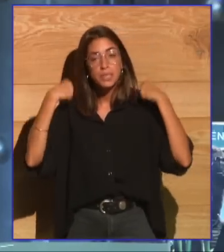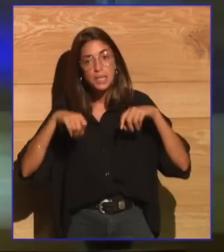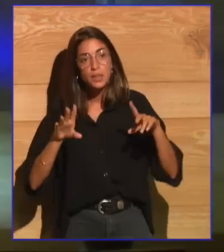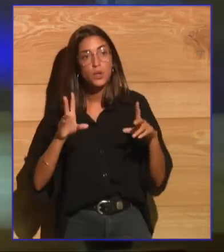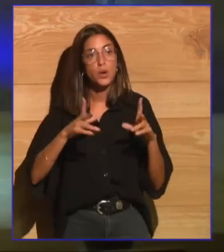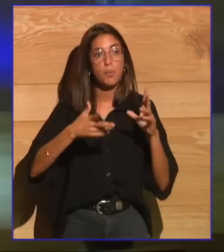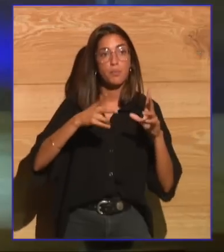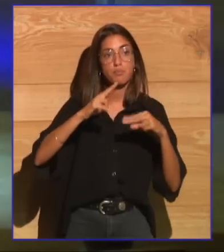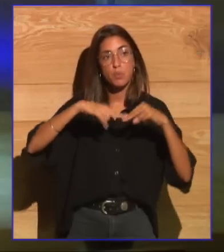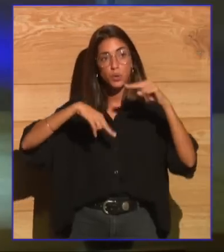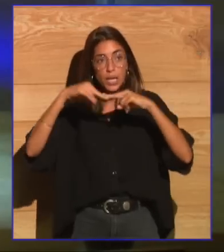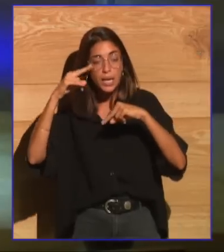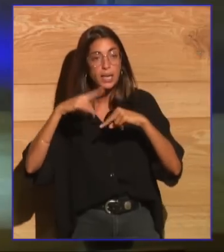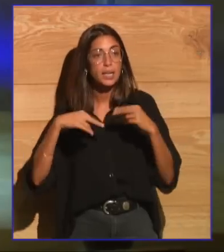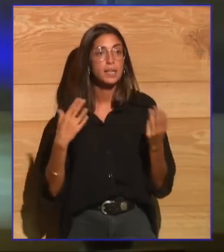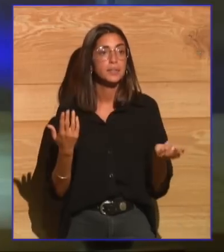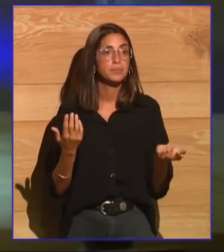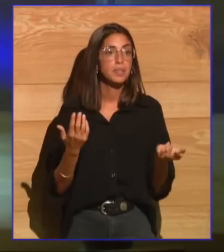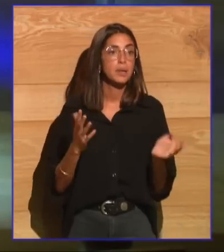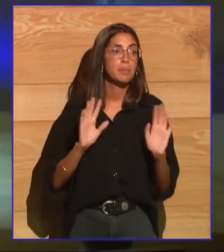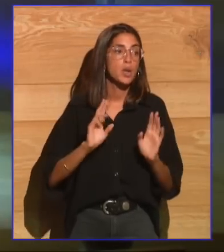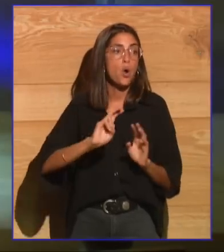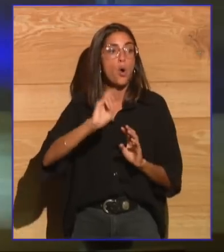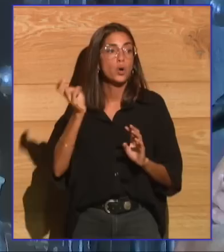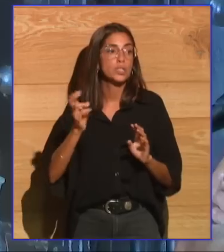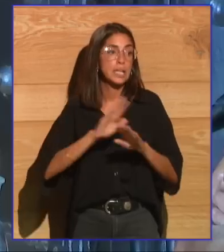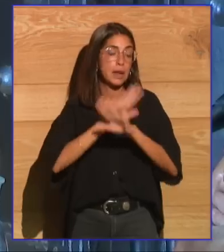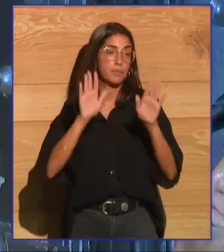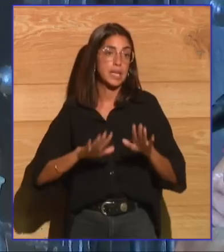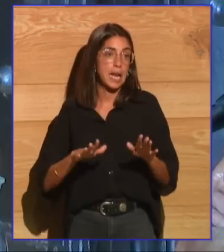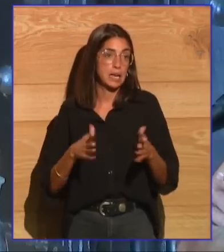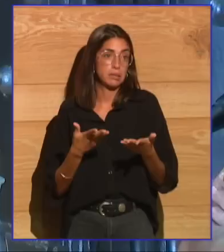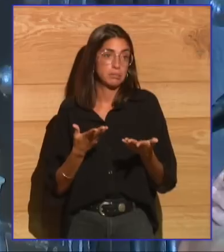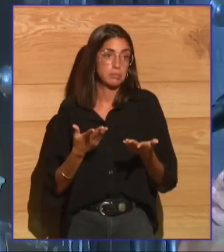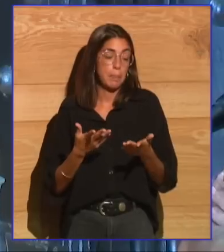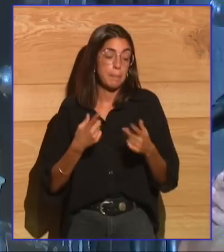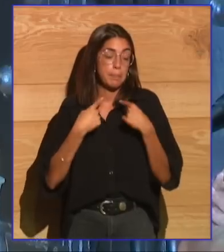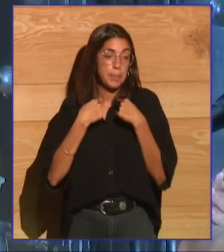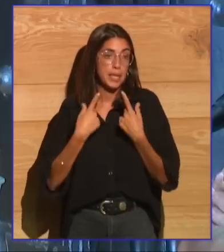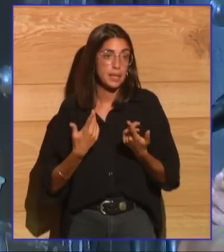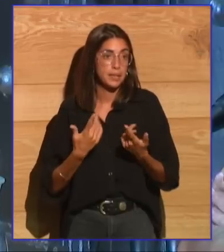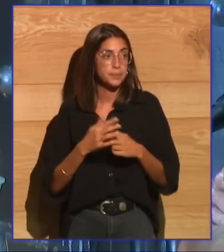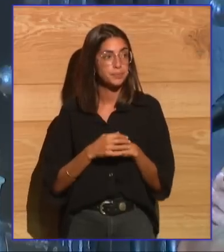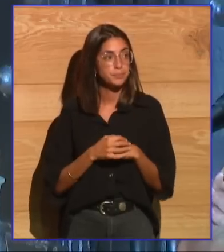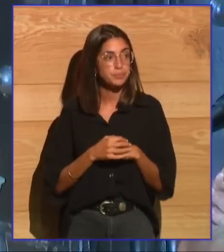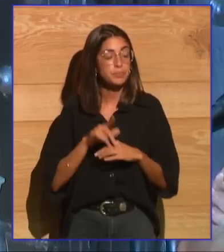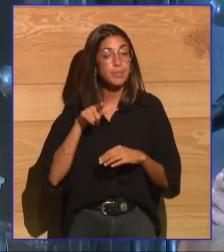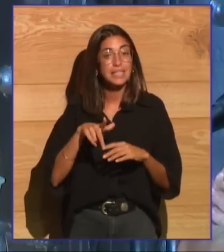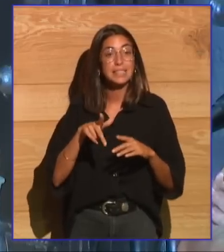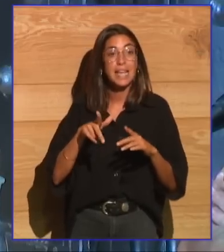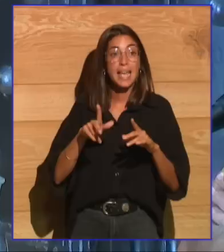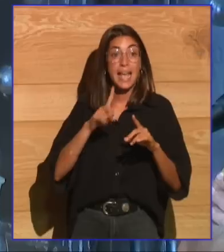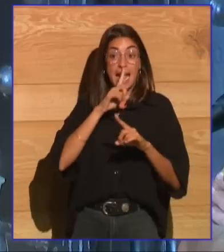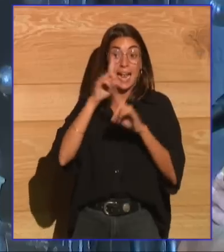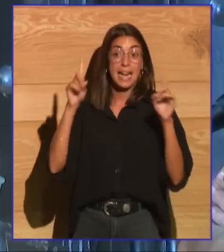montarse fue el mero que es otra la que de repente se lleva el gato al agua' ese fue el último año en el que votaron creo creo